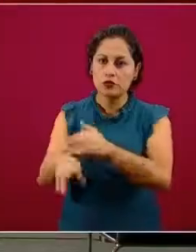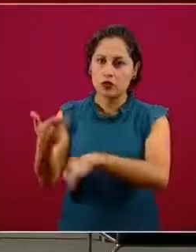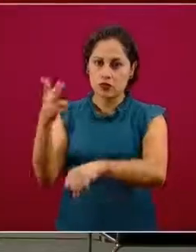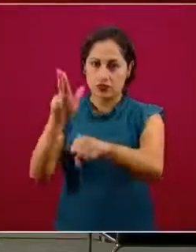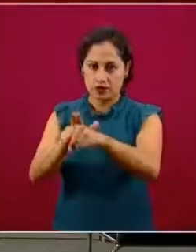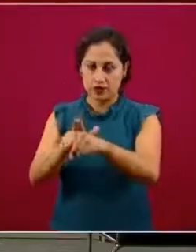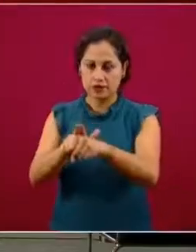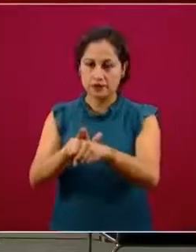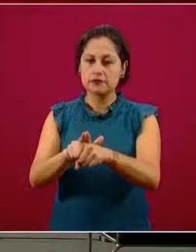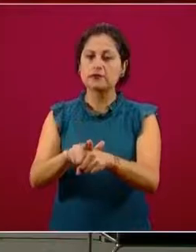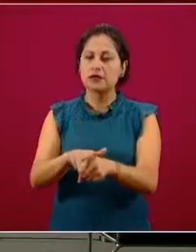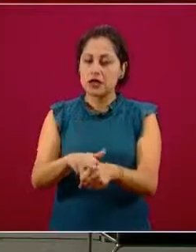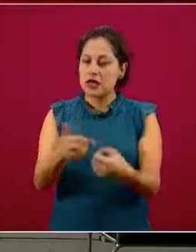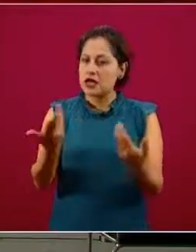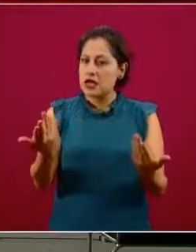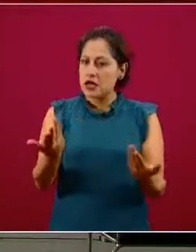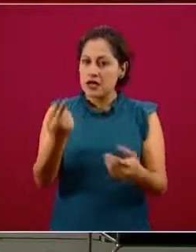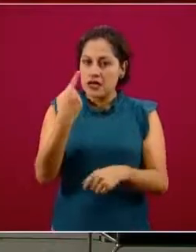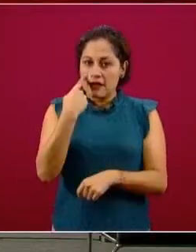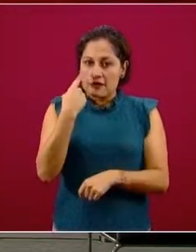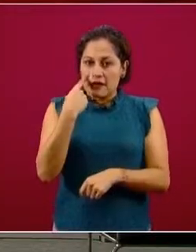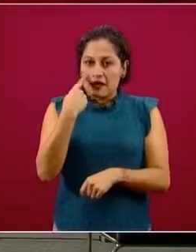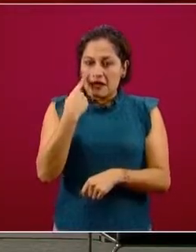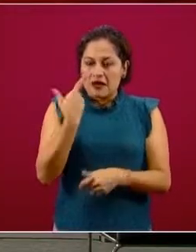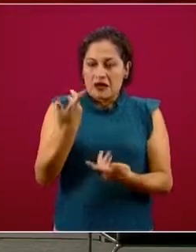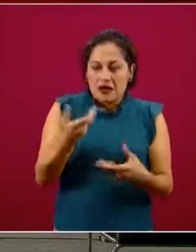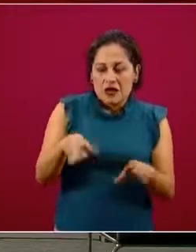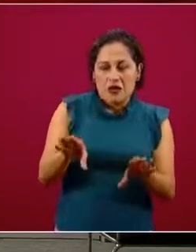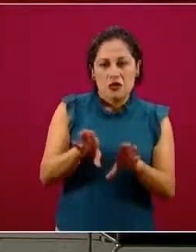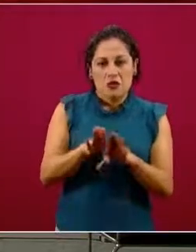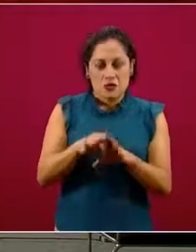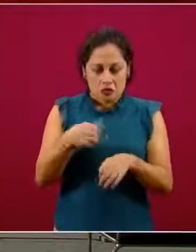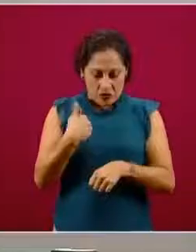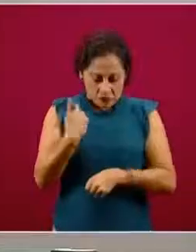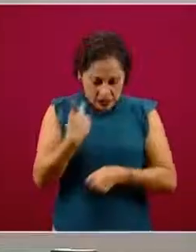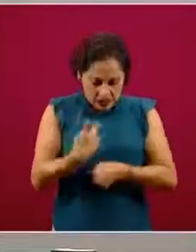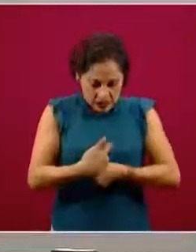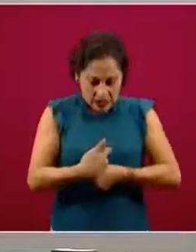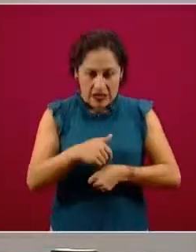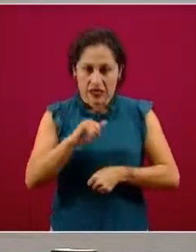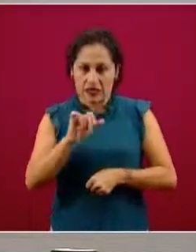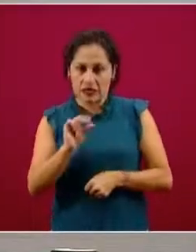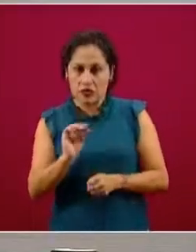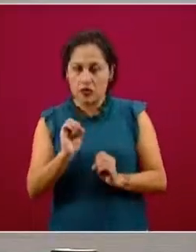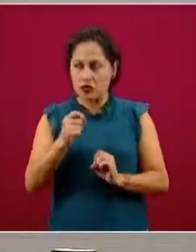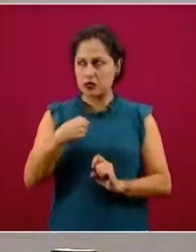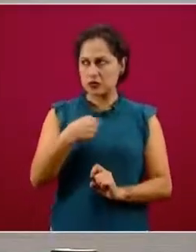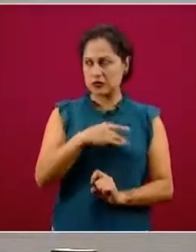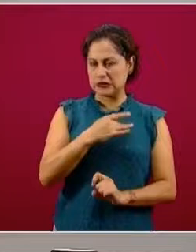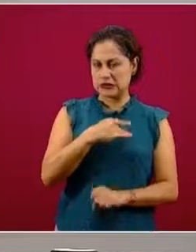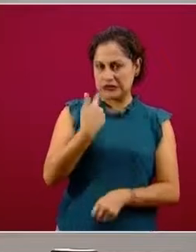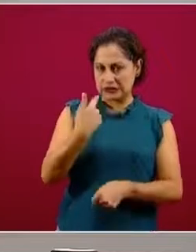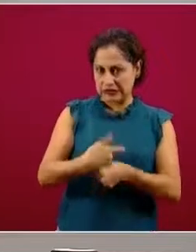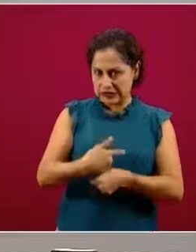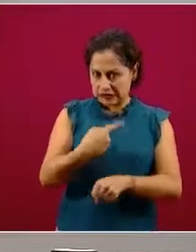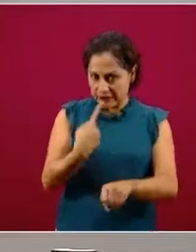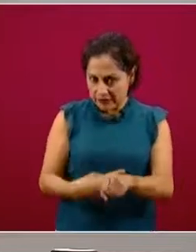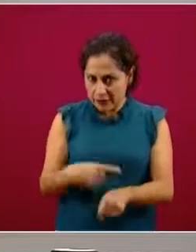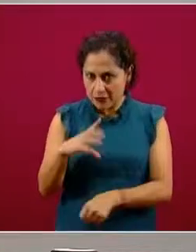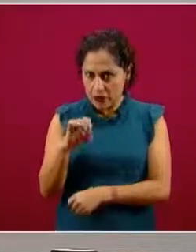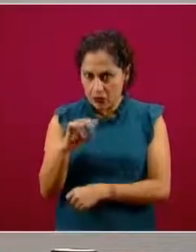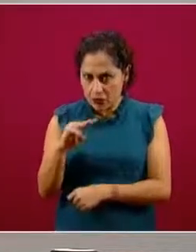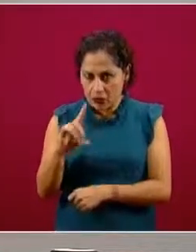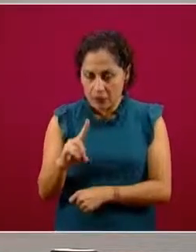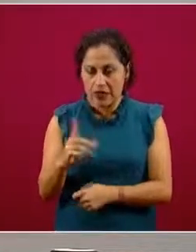fácil, ni para las personas que pudieran padecer COVID, ni necesariamente para dar una